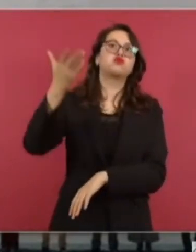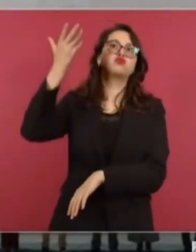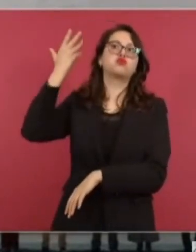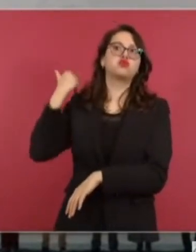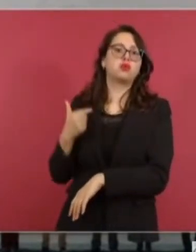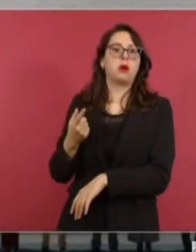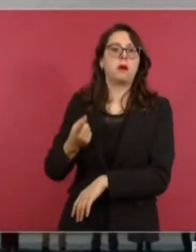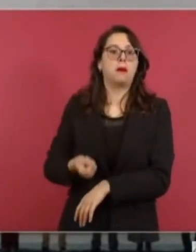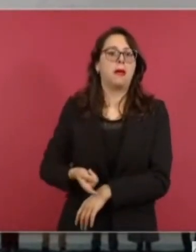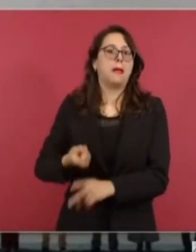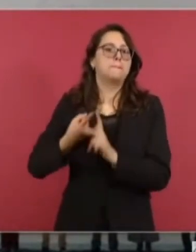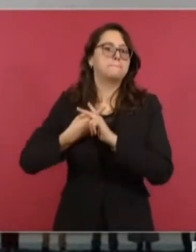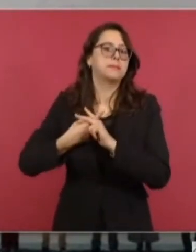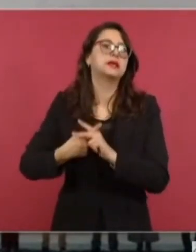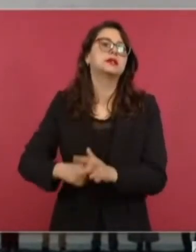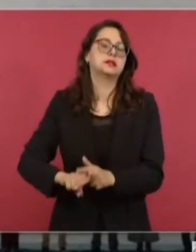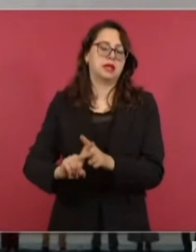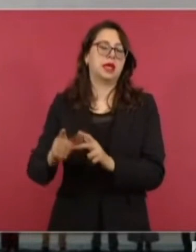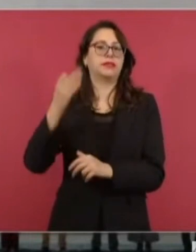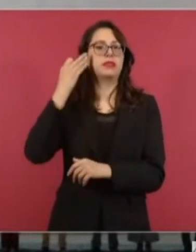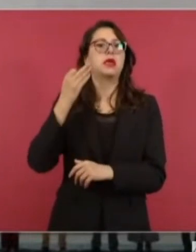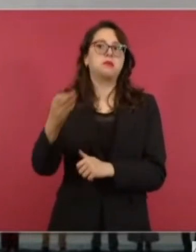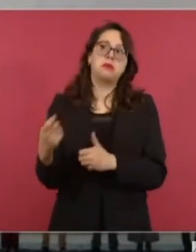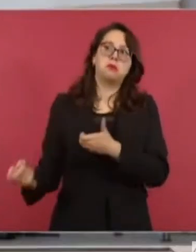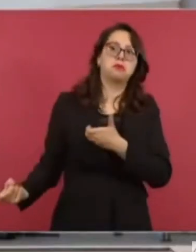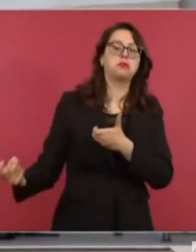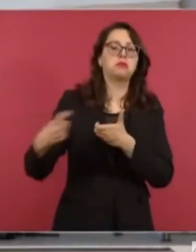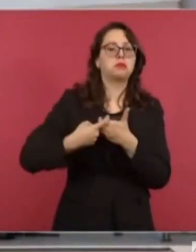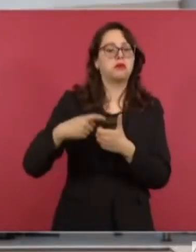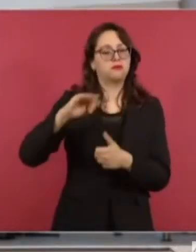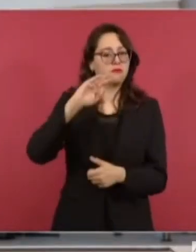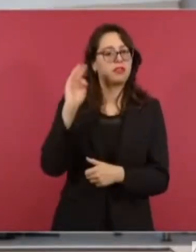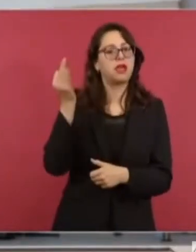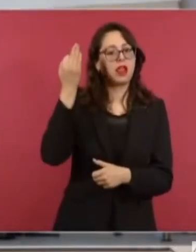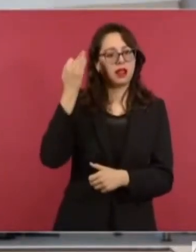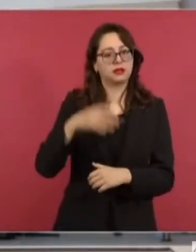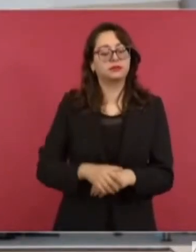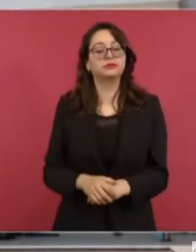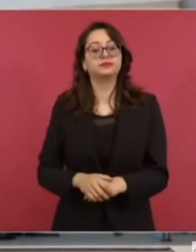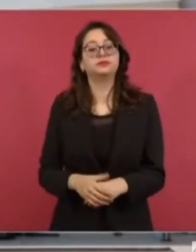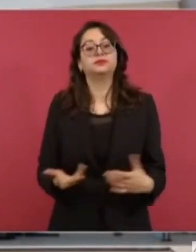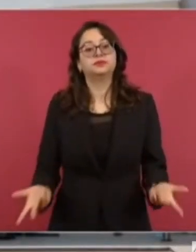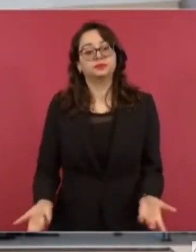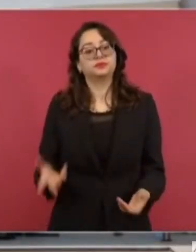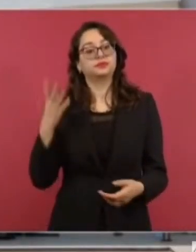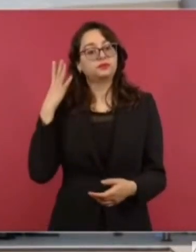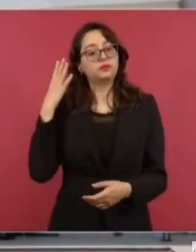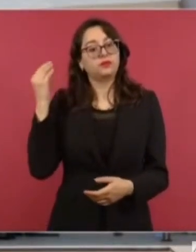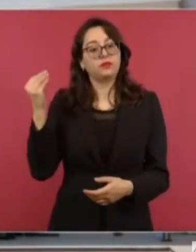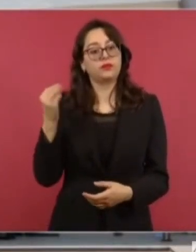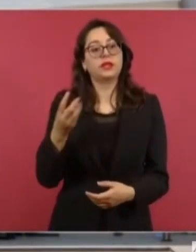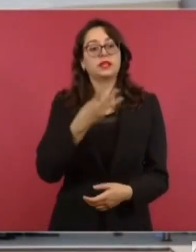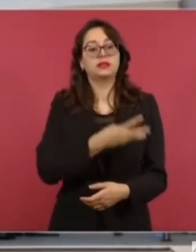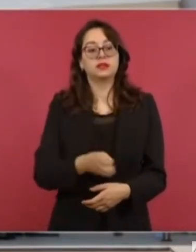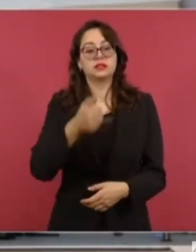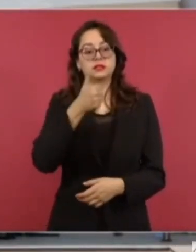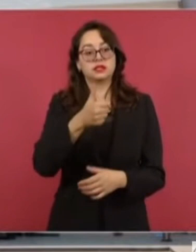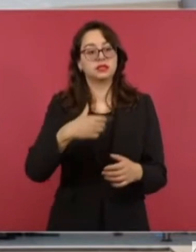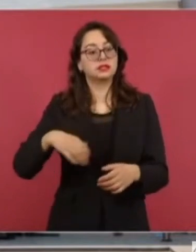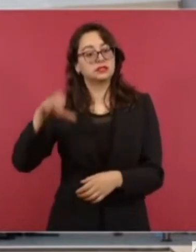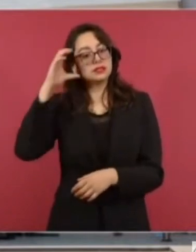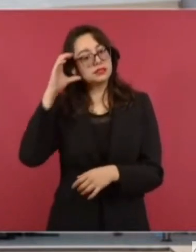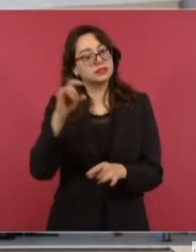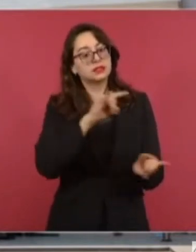el caso de Colima, de los 6 hospitales con los que se cuenta, se tienen 306